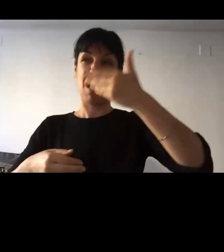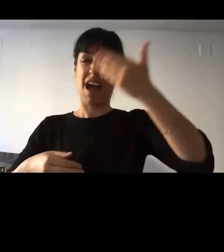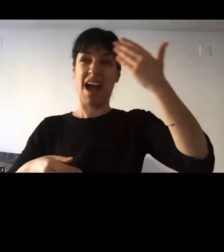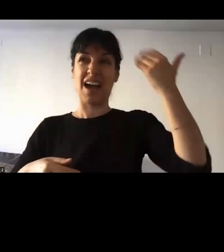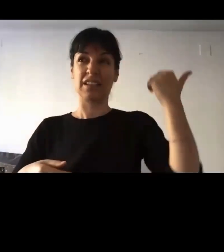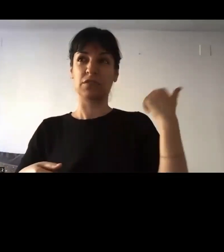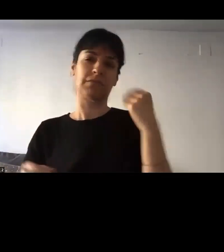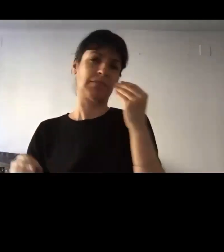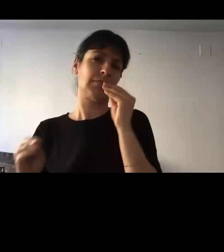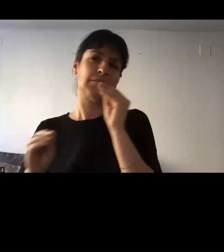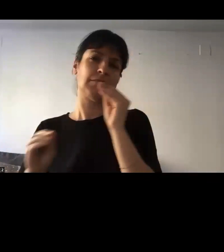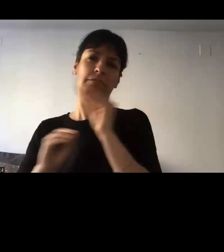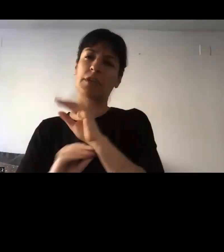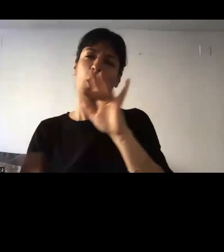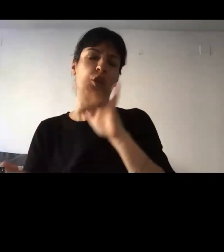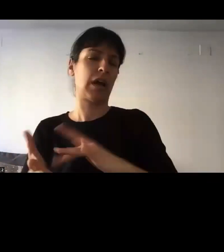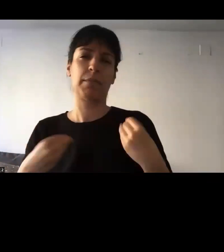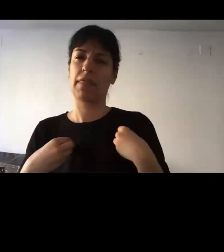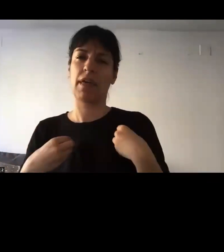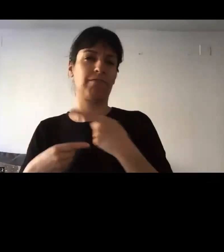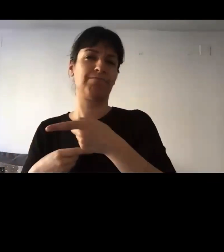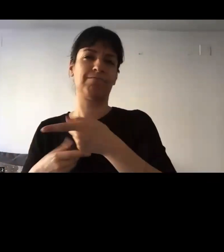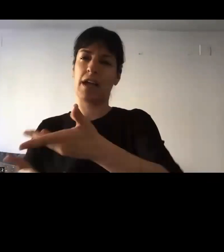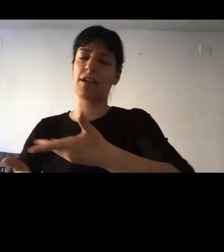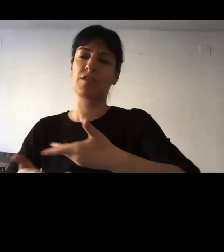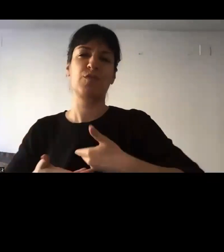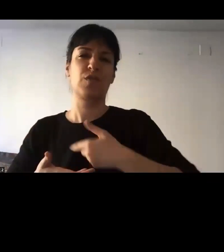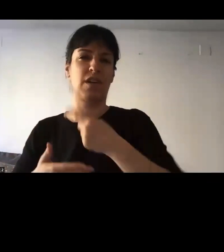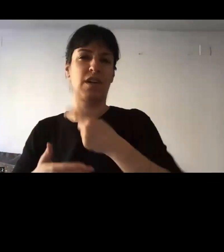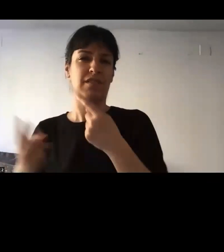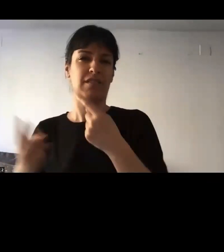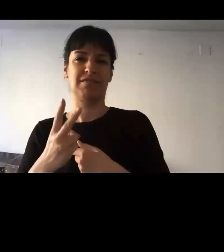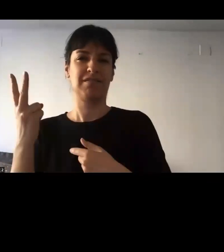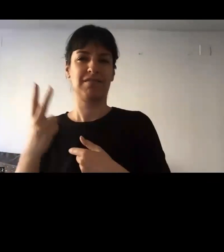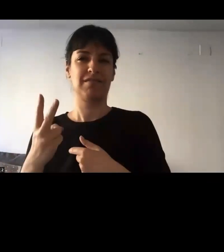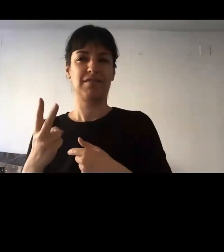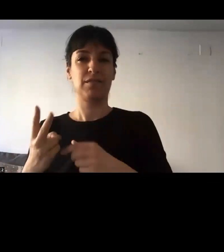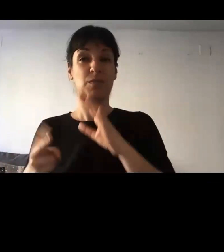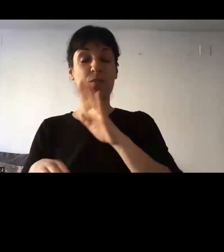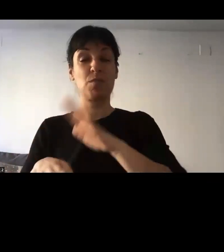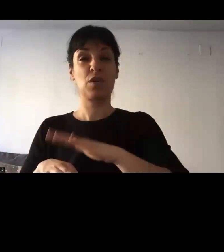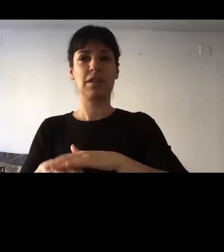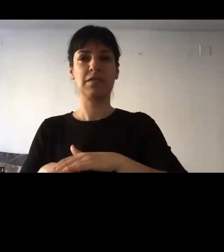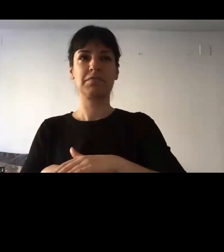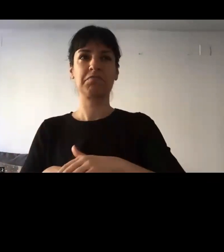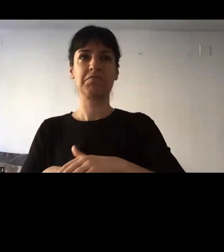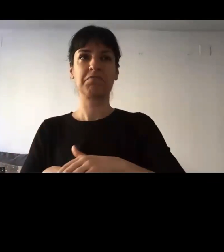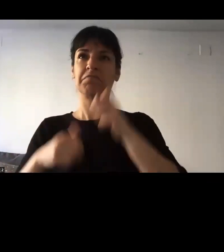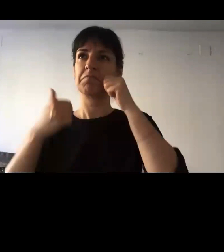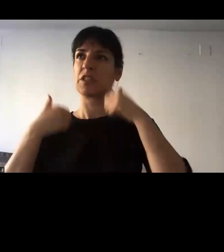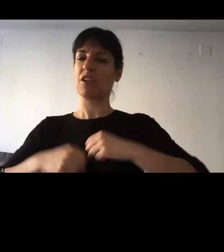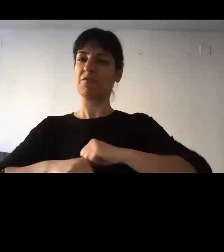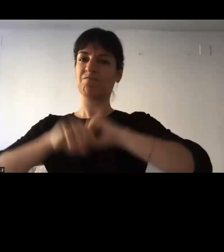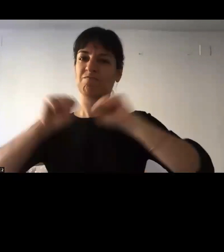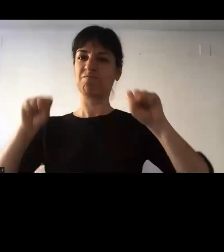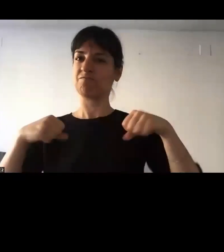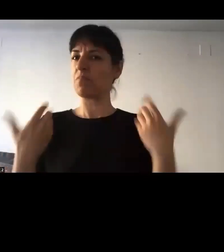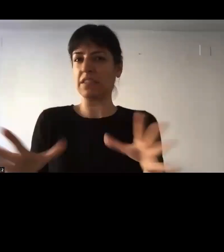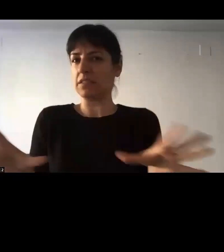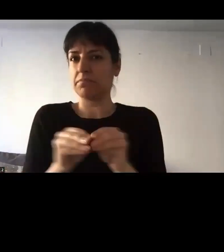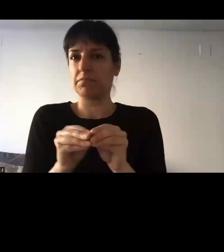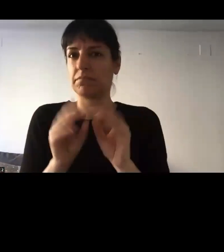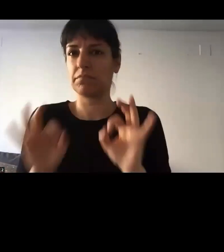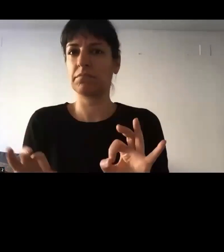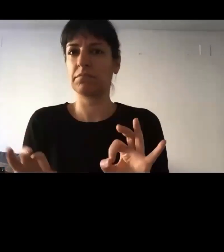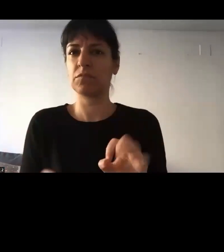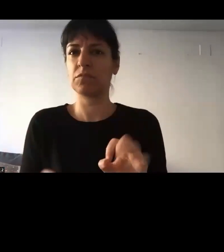han pasado en mi vida porque han reforzado mi persona, en definitiva. Yo ahora me siento más libre